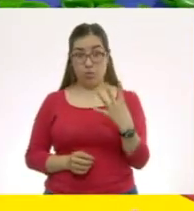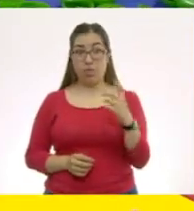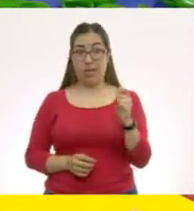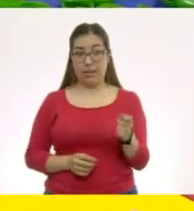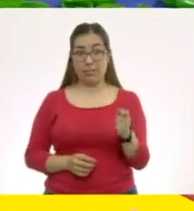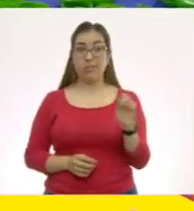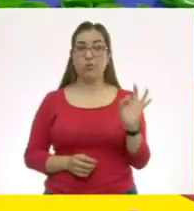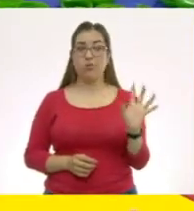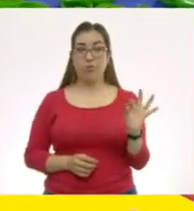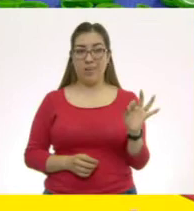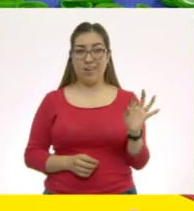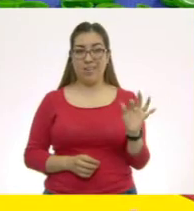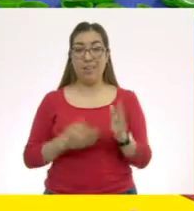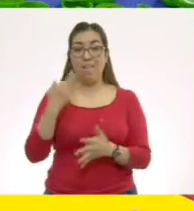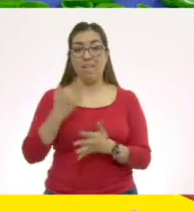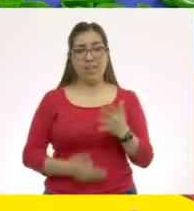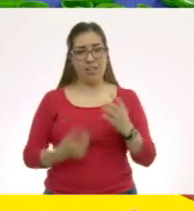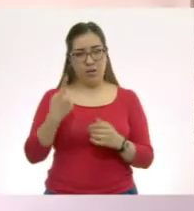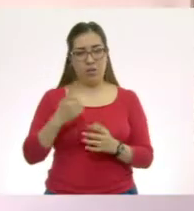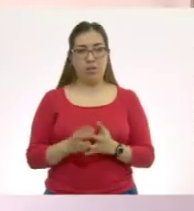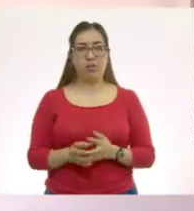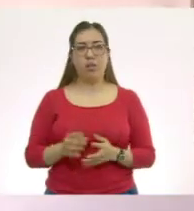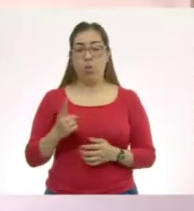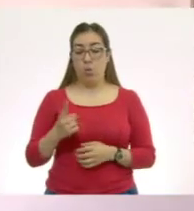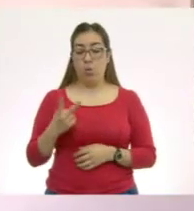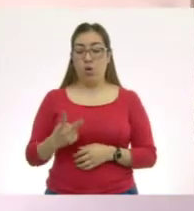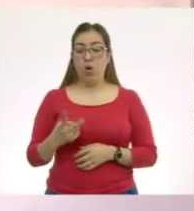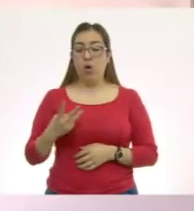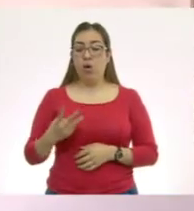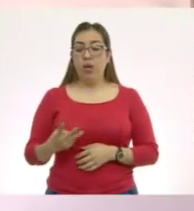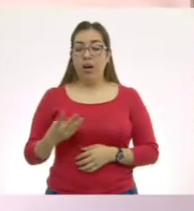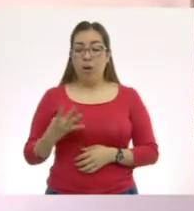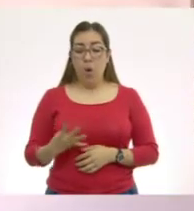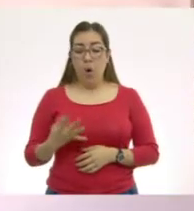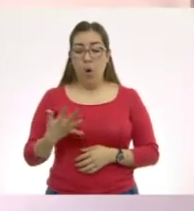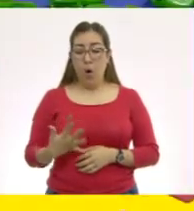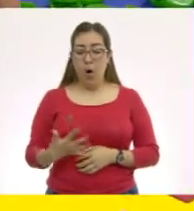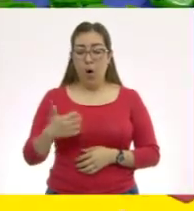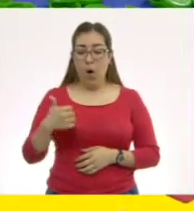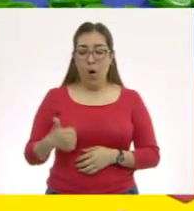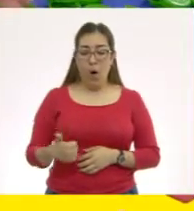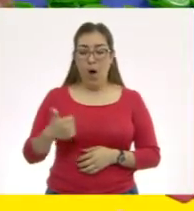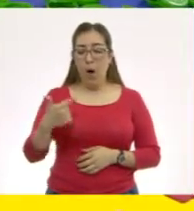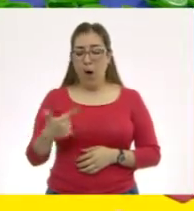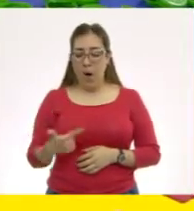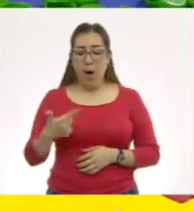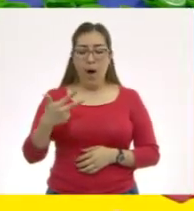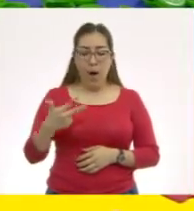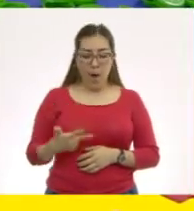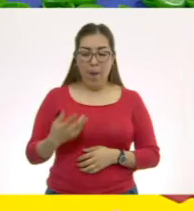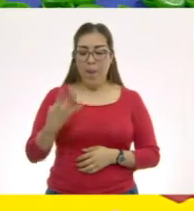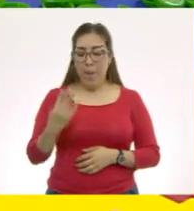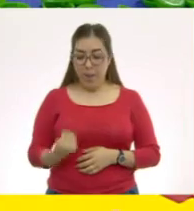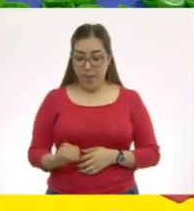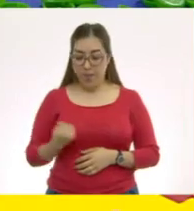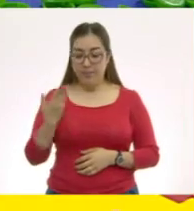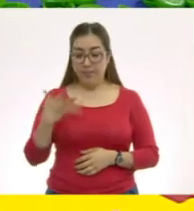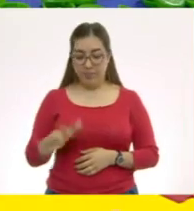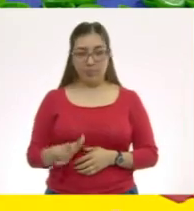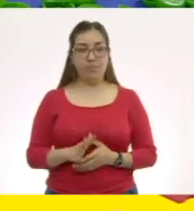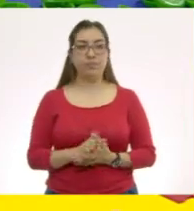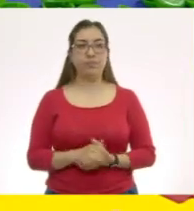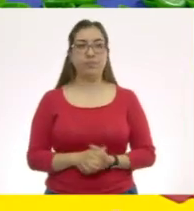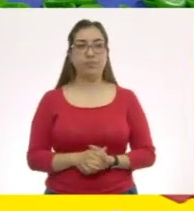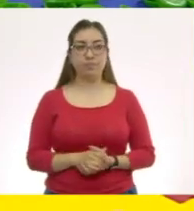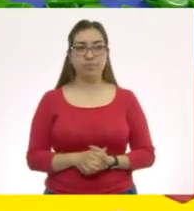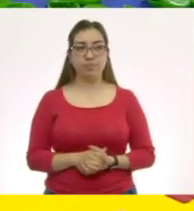están. Nos falta una más, la última. 1, 2, 3, 4, 5, 6, 7, 8,